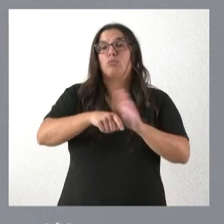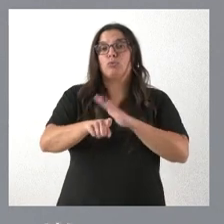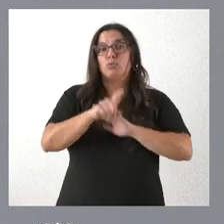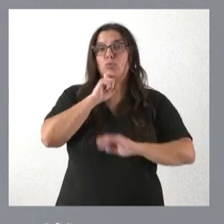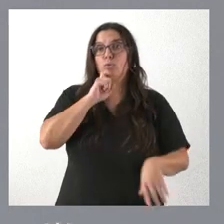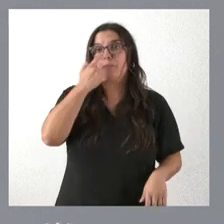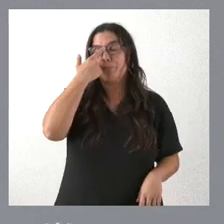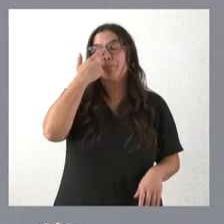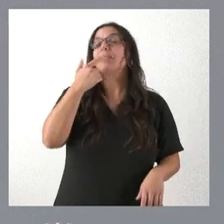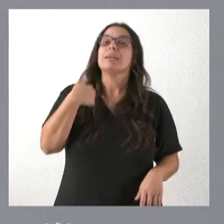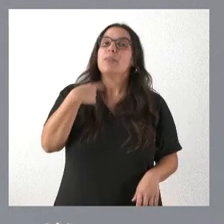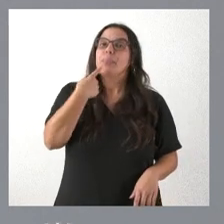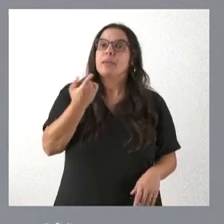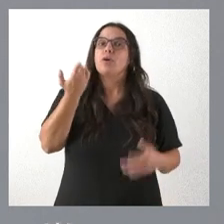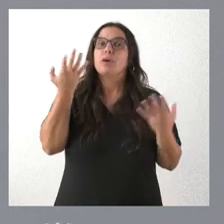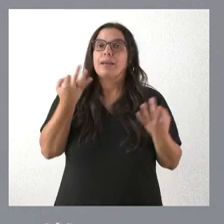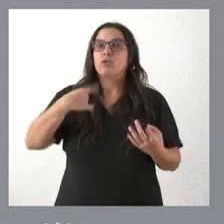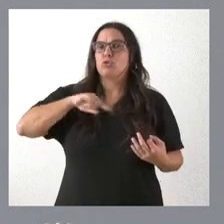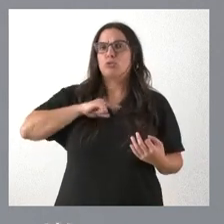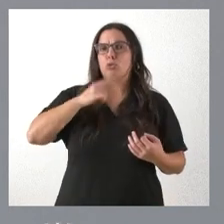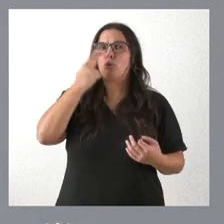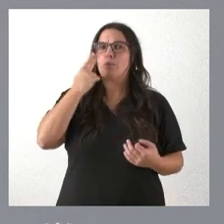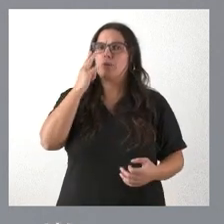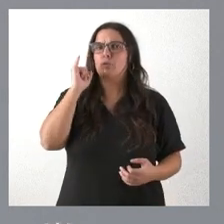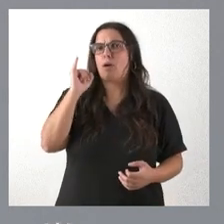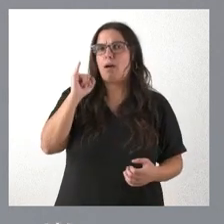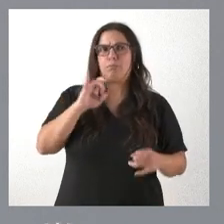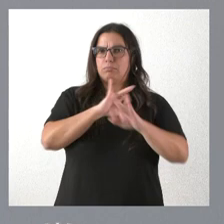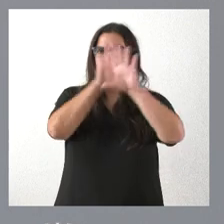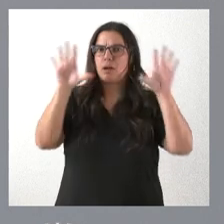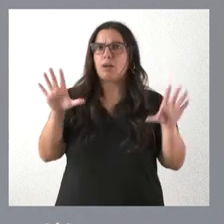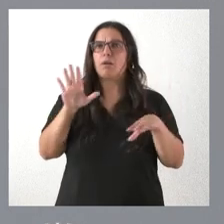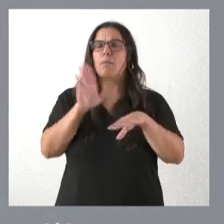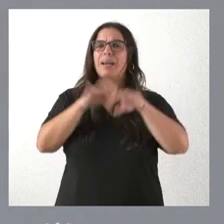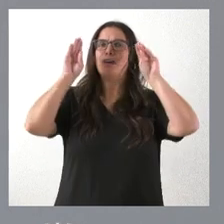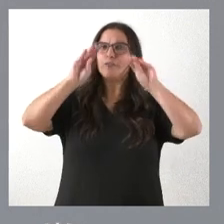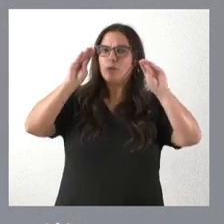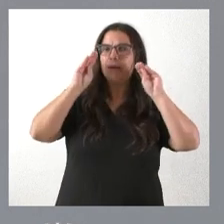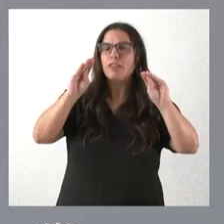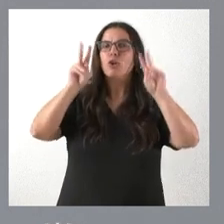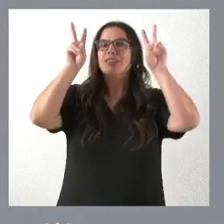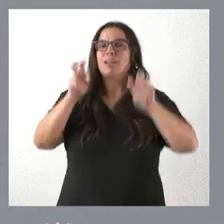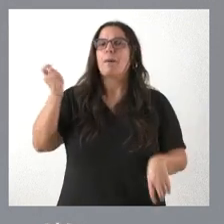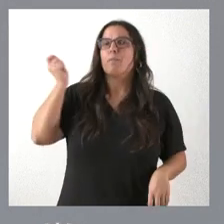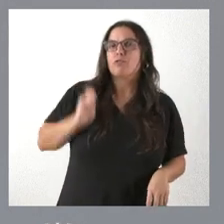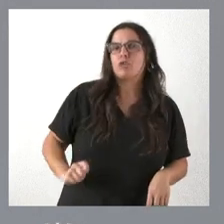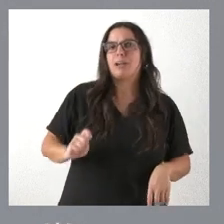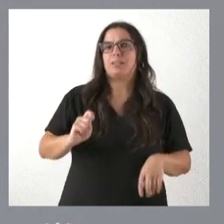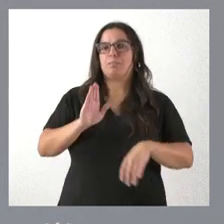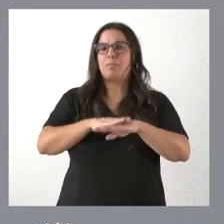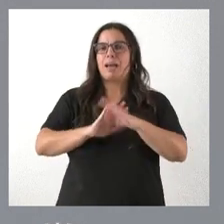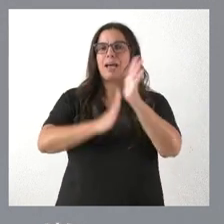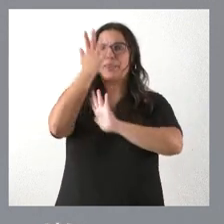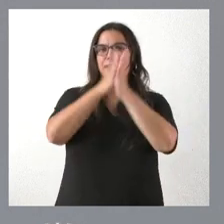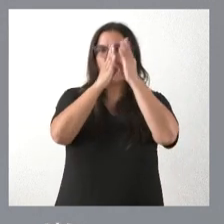sí que les digo que nosotros tenemos un claro compromiso como también planteaba en relación con la formación de Los profesionales en materia de extinción de incendios